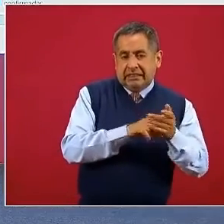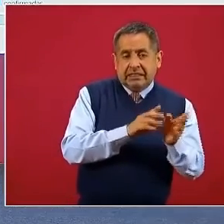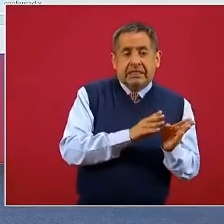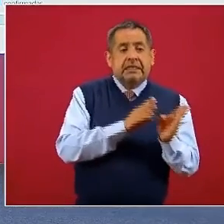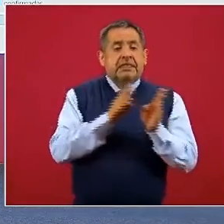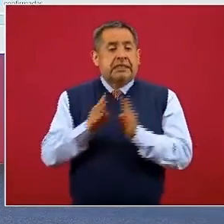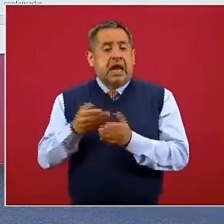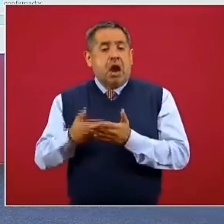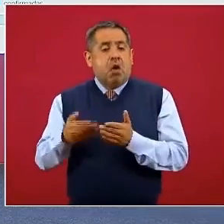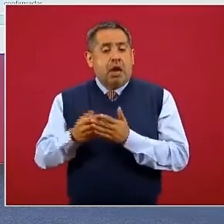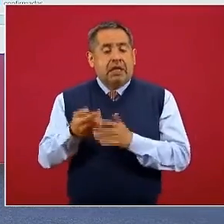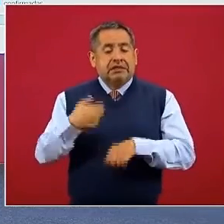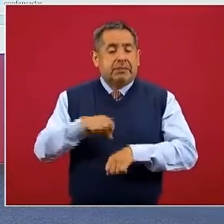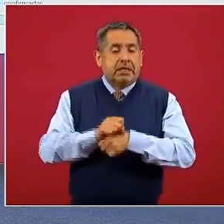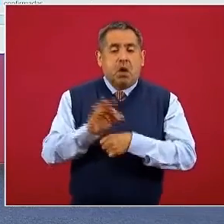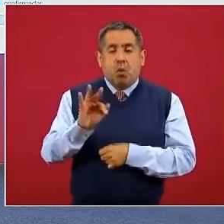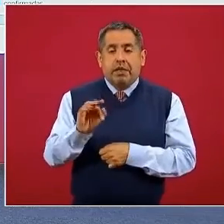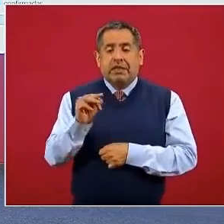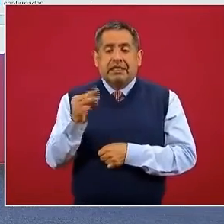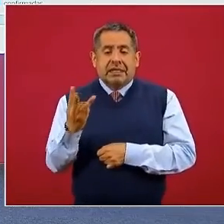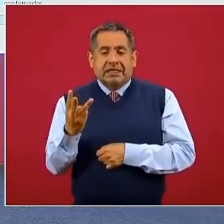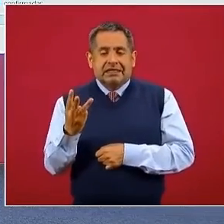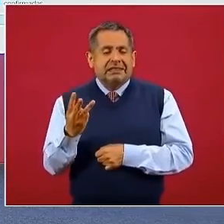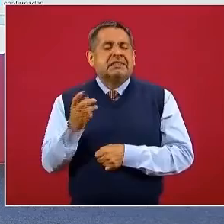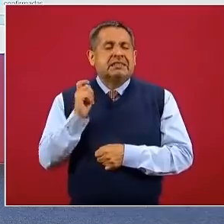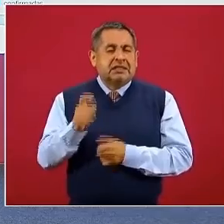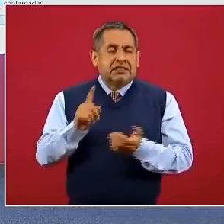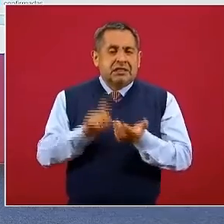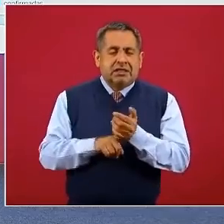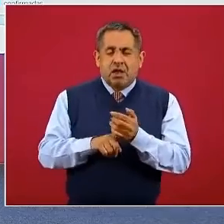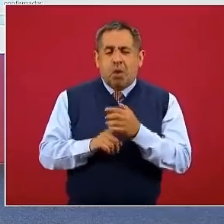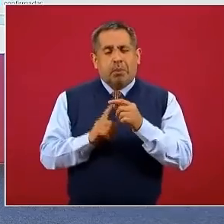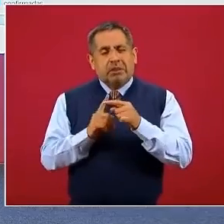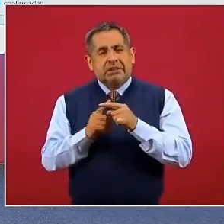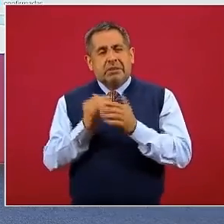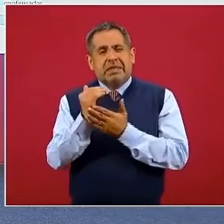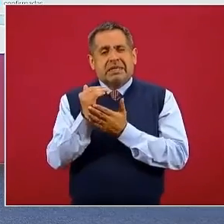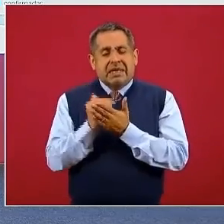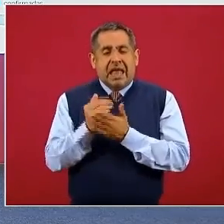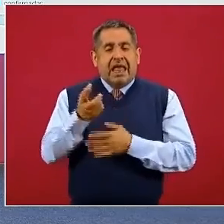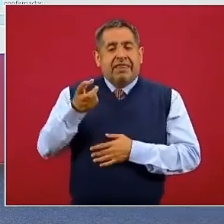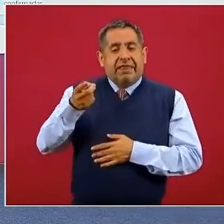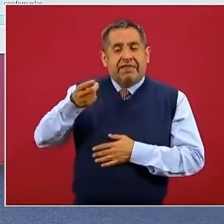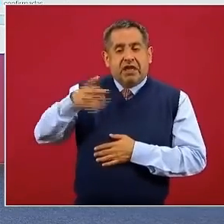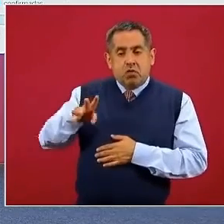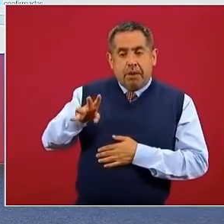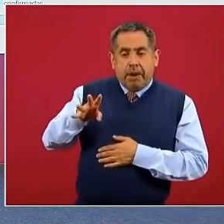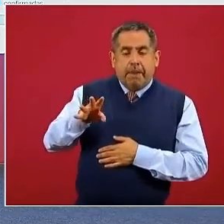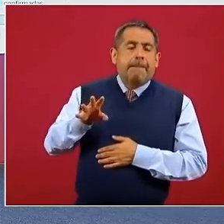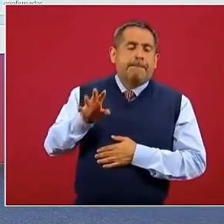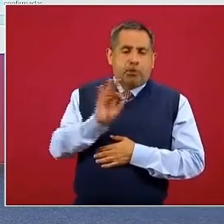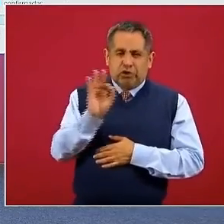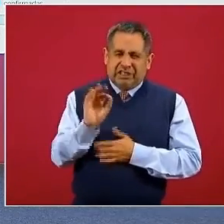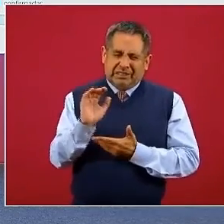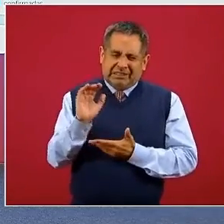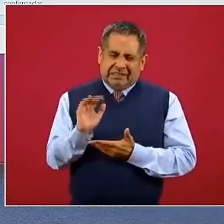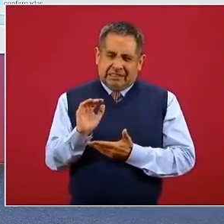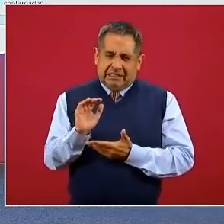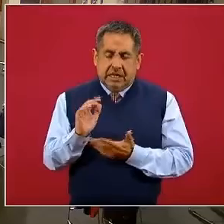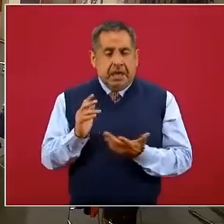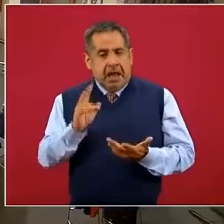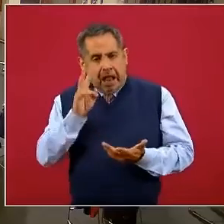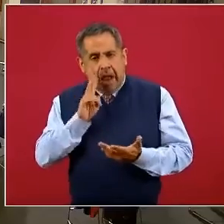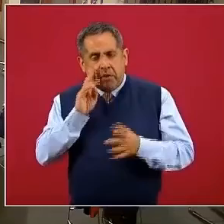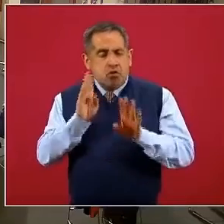para el día de hoy la semana 43 tiene un porcentaje de positividad del 39%. Vamos a ver cómo este porcentaje se